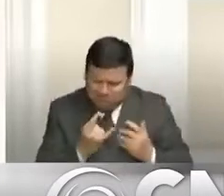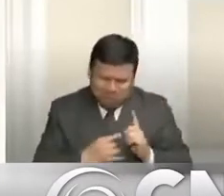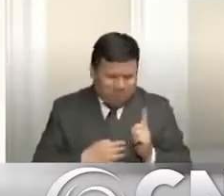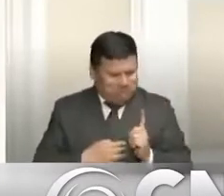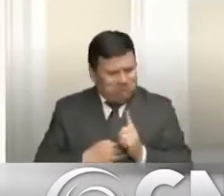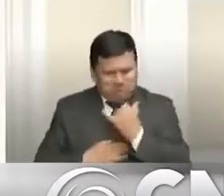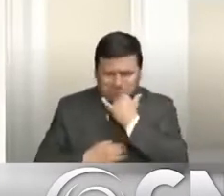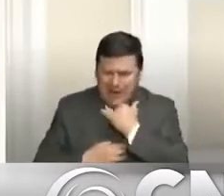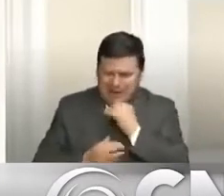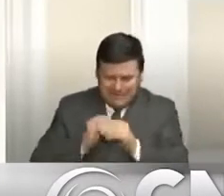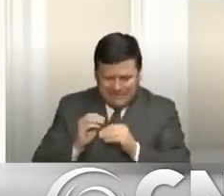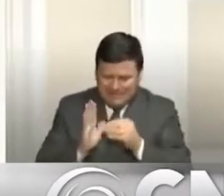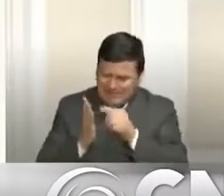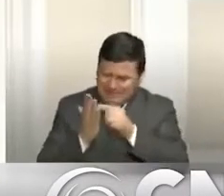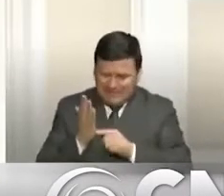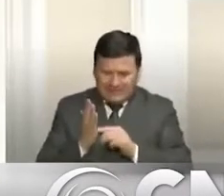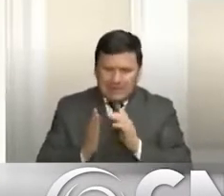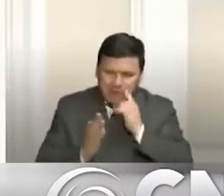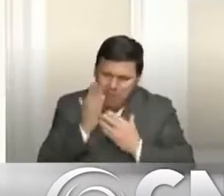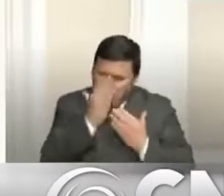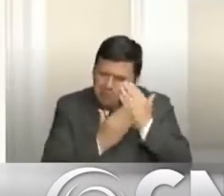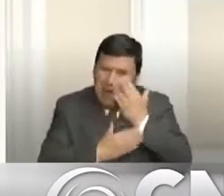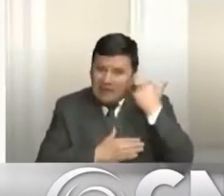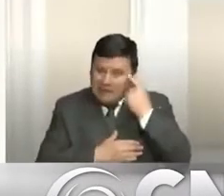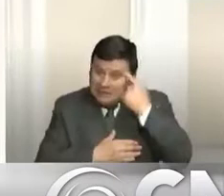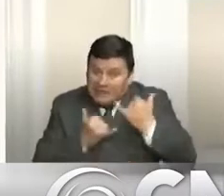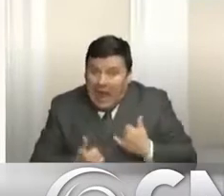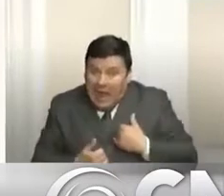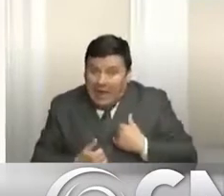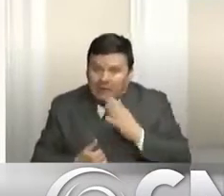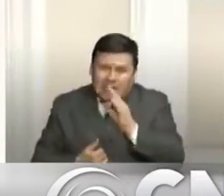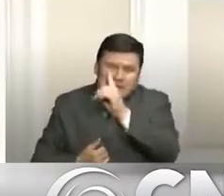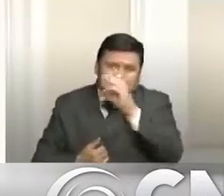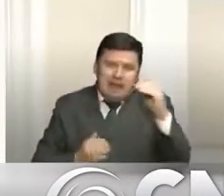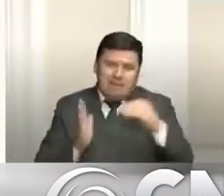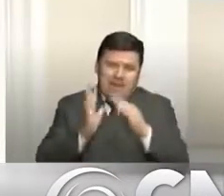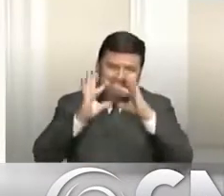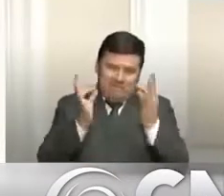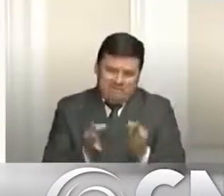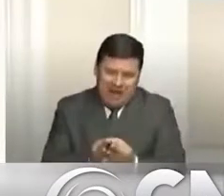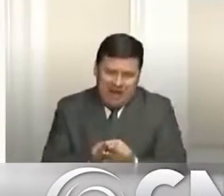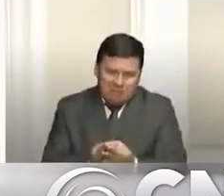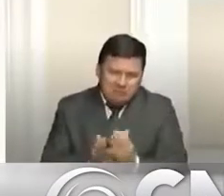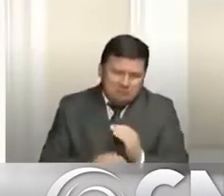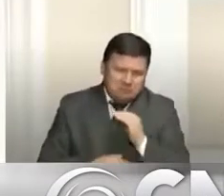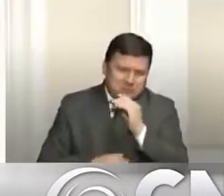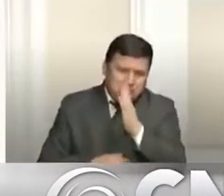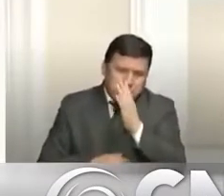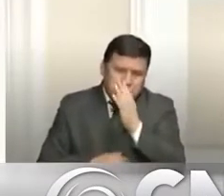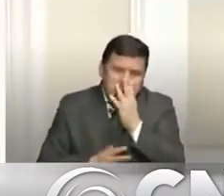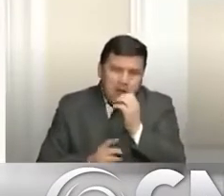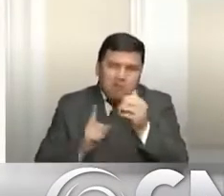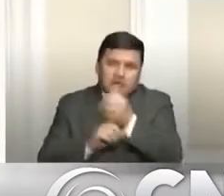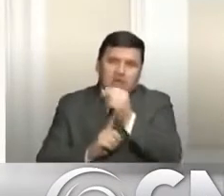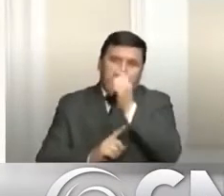a materializar este año y vamos a empezar con un piloto inicialmente de 100.000 familias y vamos a ir llegando progresivamente un millón y